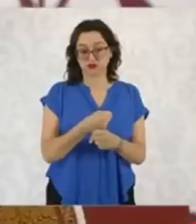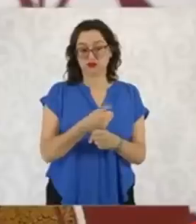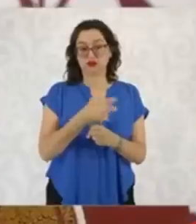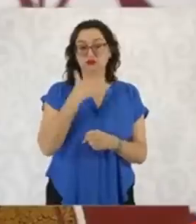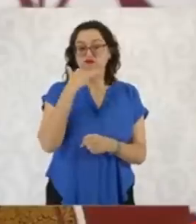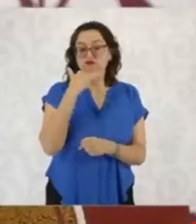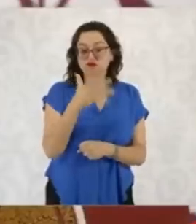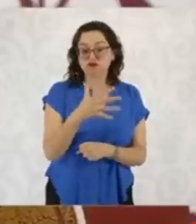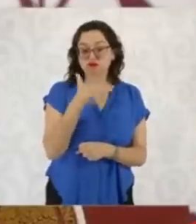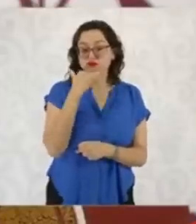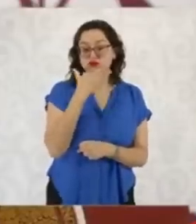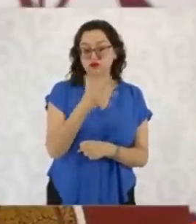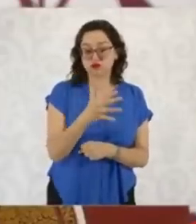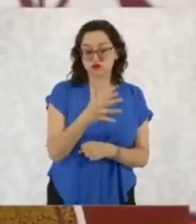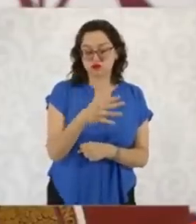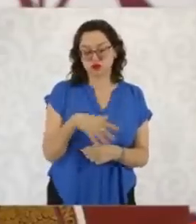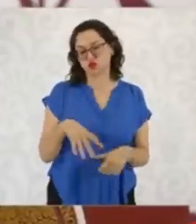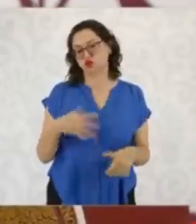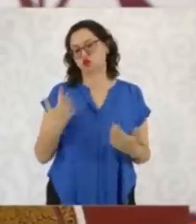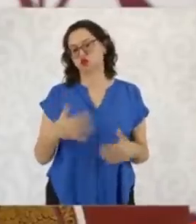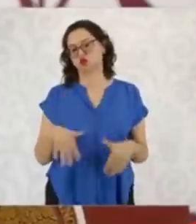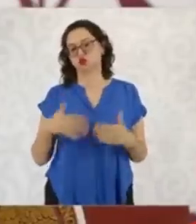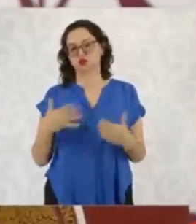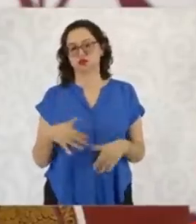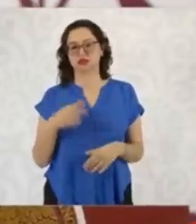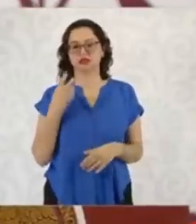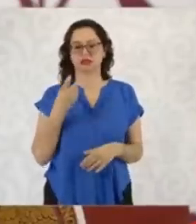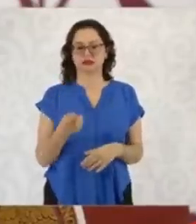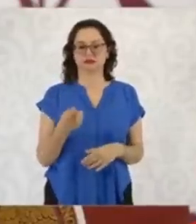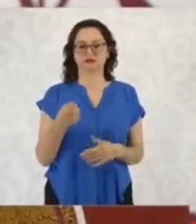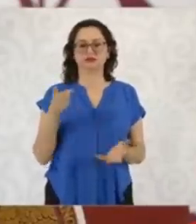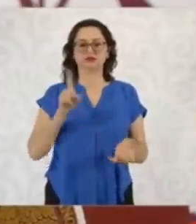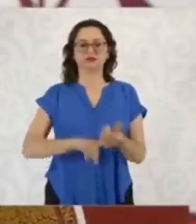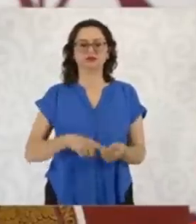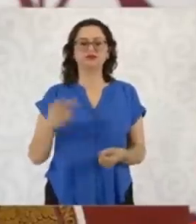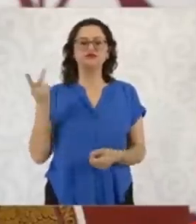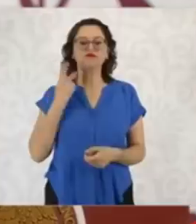Y esto es también muy significativo desde el punto de vista político.